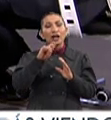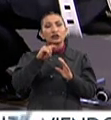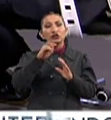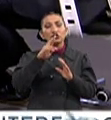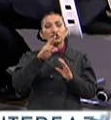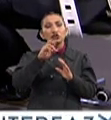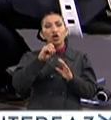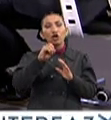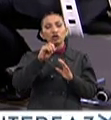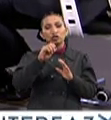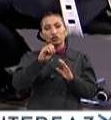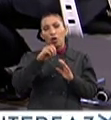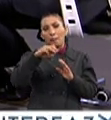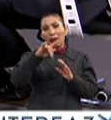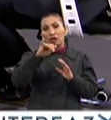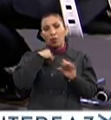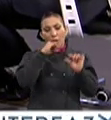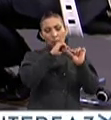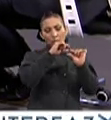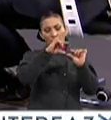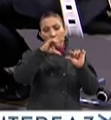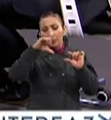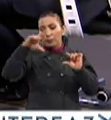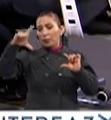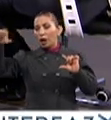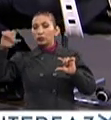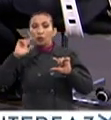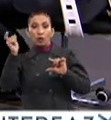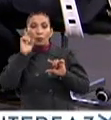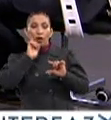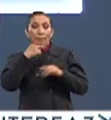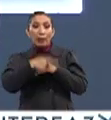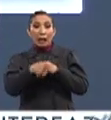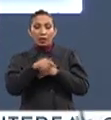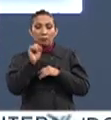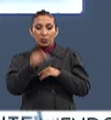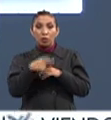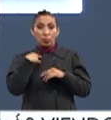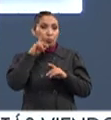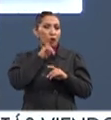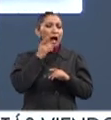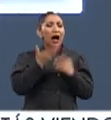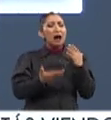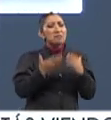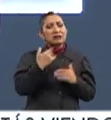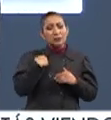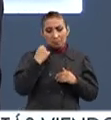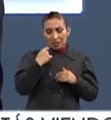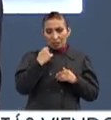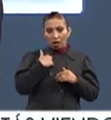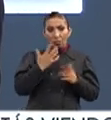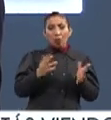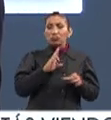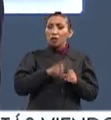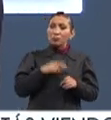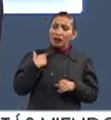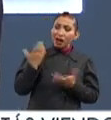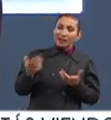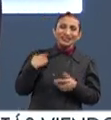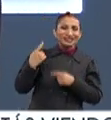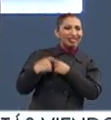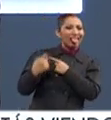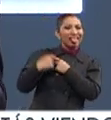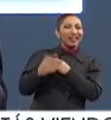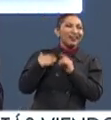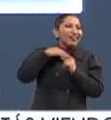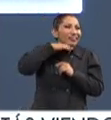precisamente va graduando de menor a mayor cuando una mujer se encuentra en peligro, porque precisamente las mujeres muchas veces tienen tan normalizada la idea de la